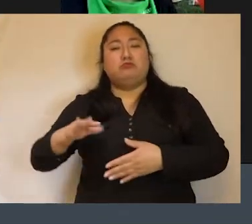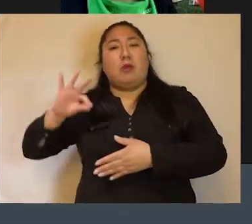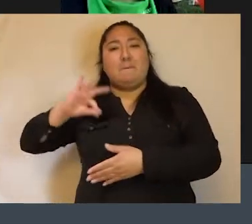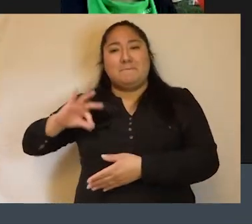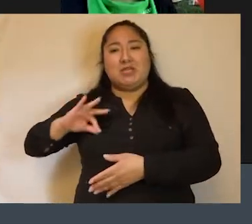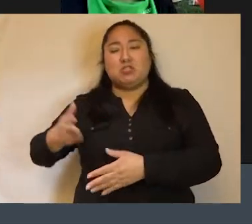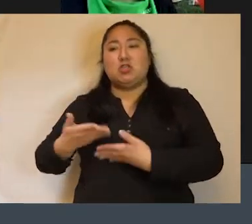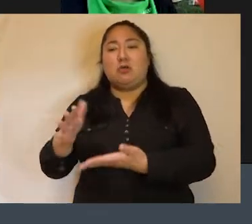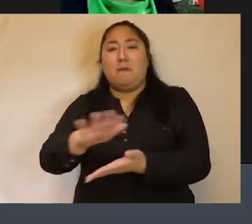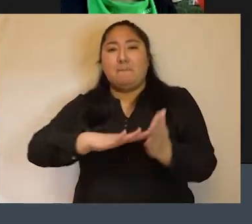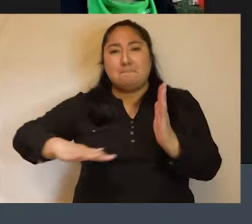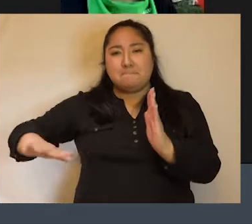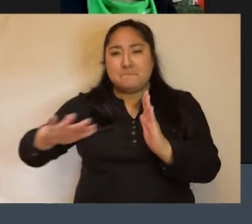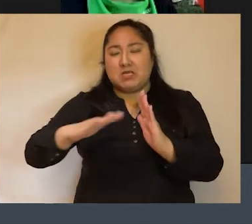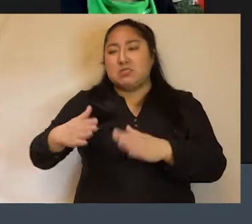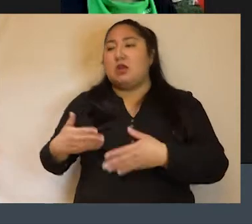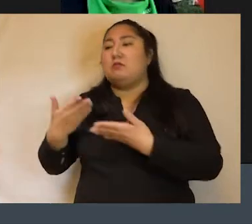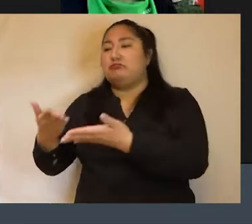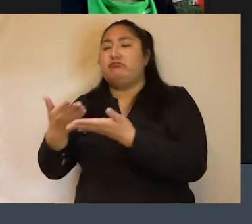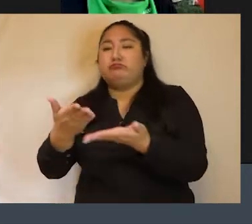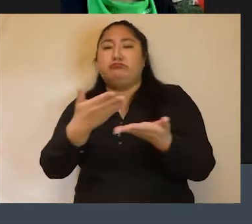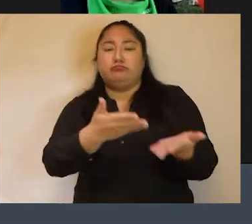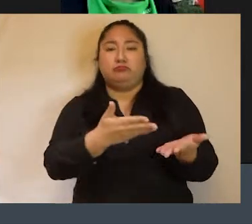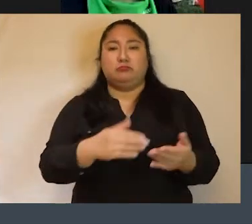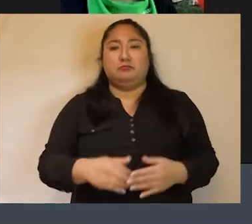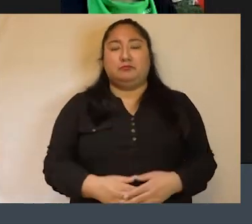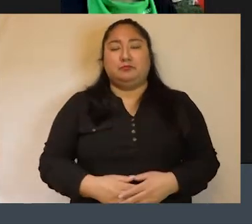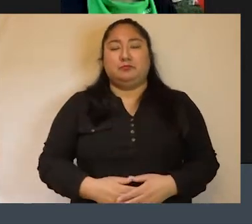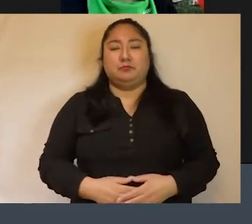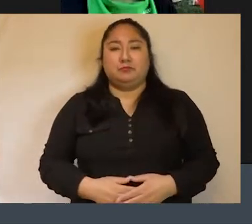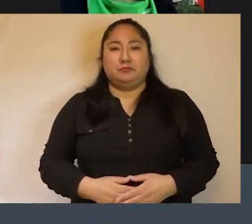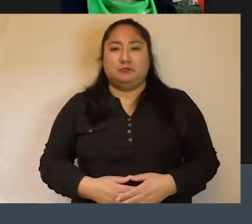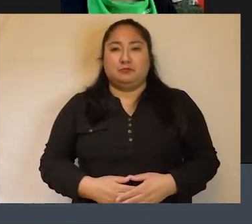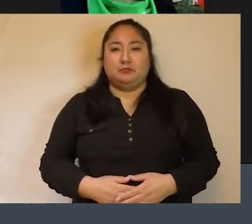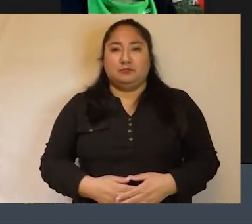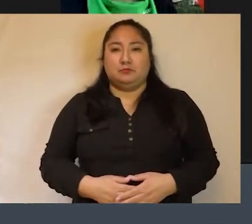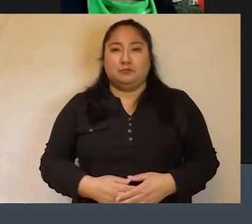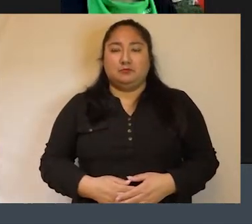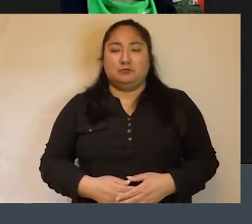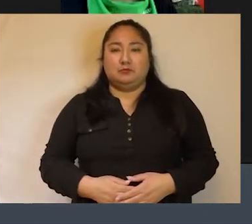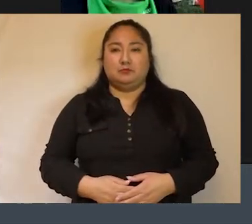básica y un 34% el aporte previsional solidario.